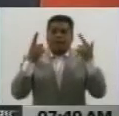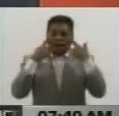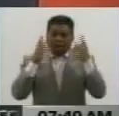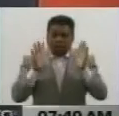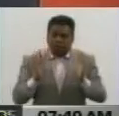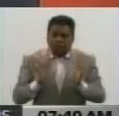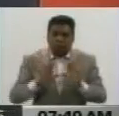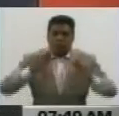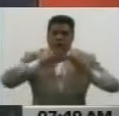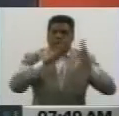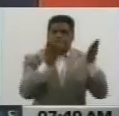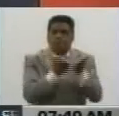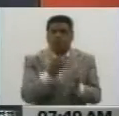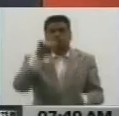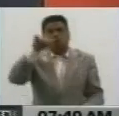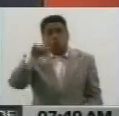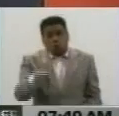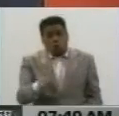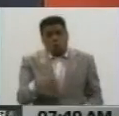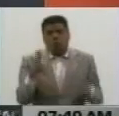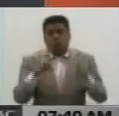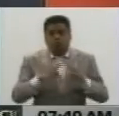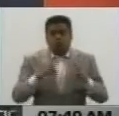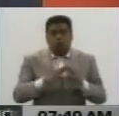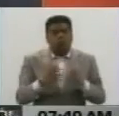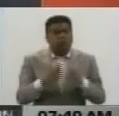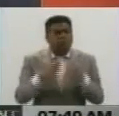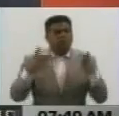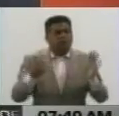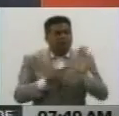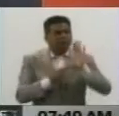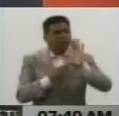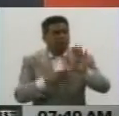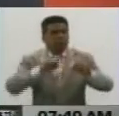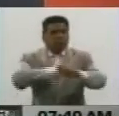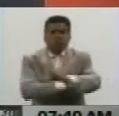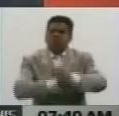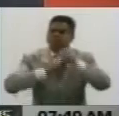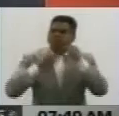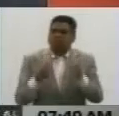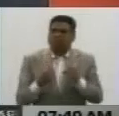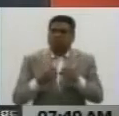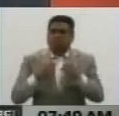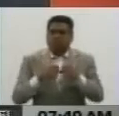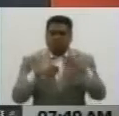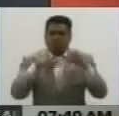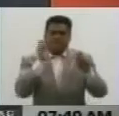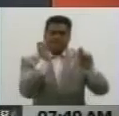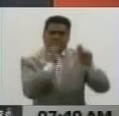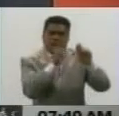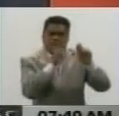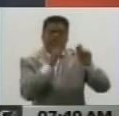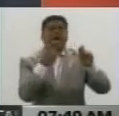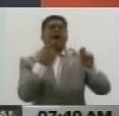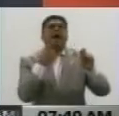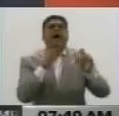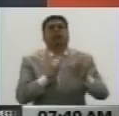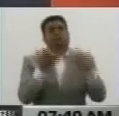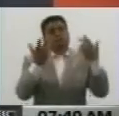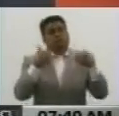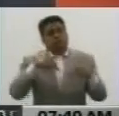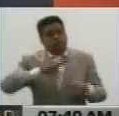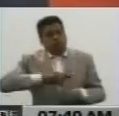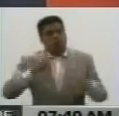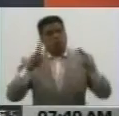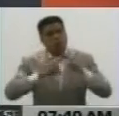día conoce o tiene las grandes expectativas sobre nuestra potencialidad minera, ¿no? Pero también nosotros, como hemos dicho antes,